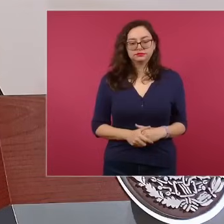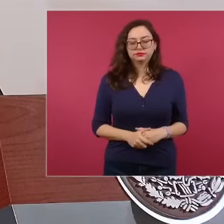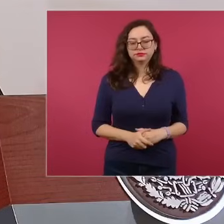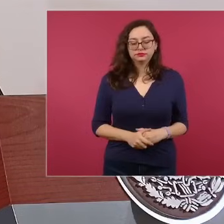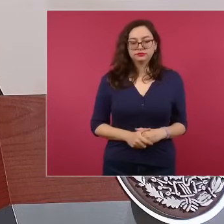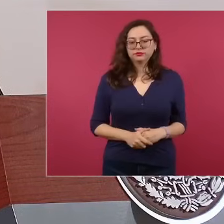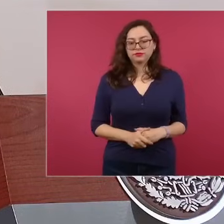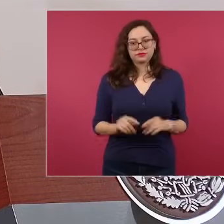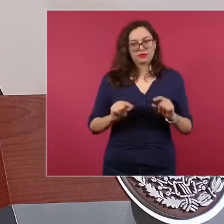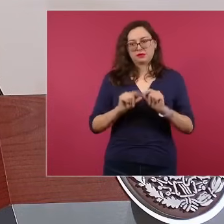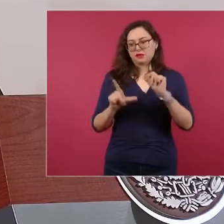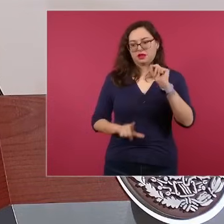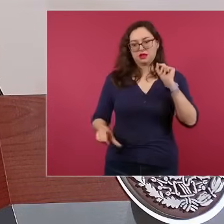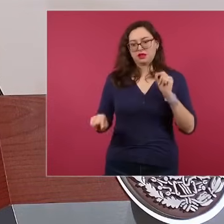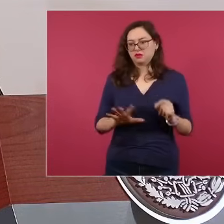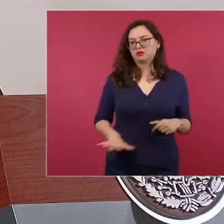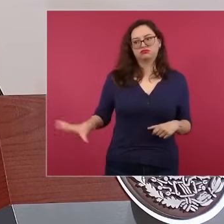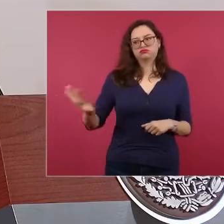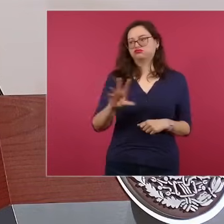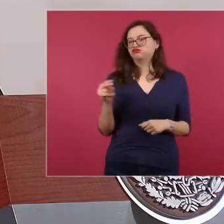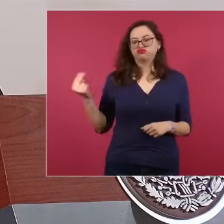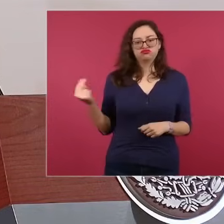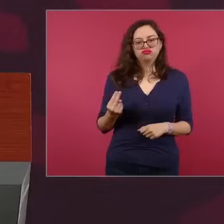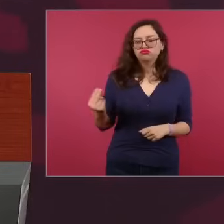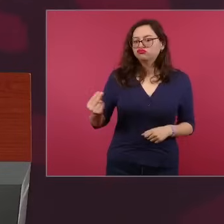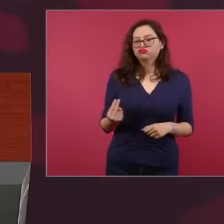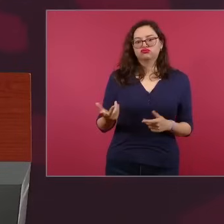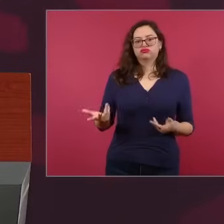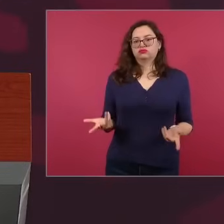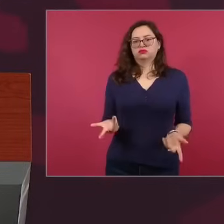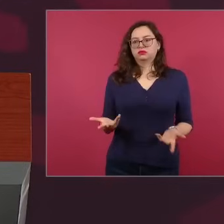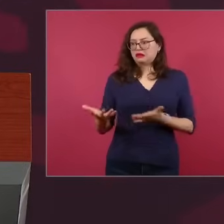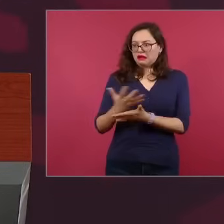eso no lo merece ningún pueblo.